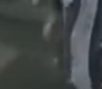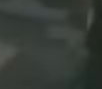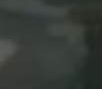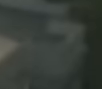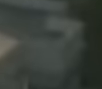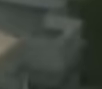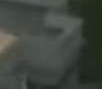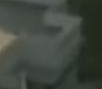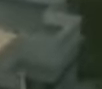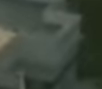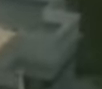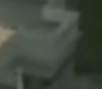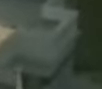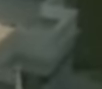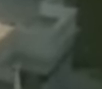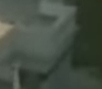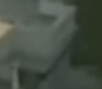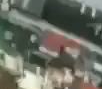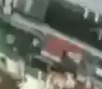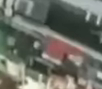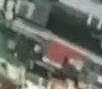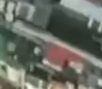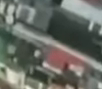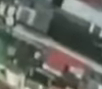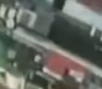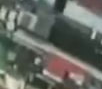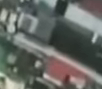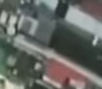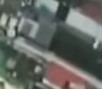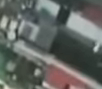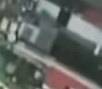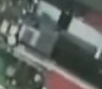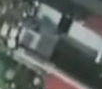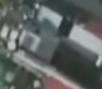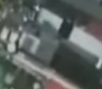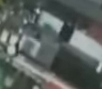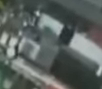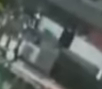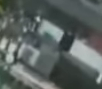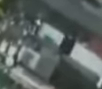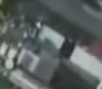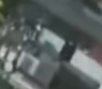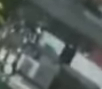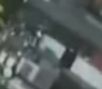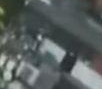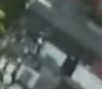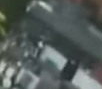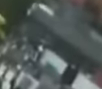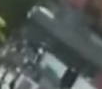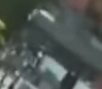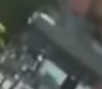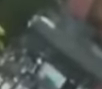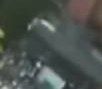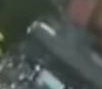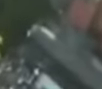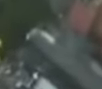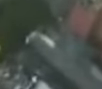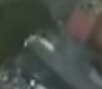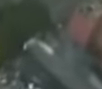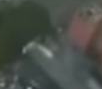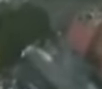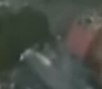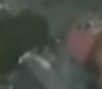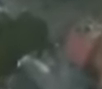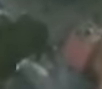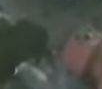ley orgánica en defensa de la Guayana Esequiba. Tenemos también que destacar parte de los decretos